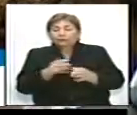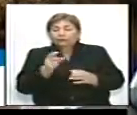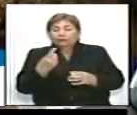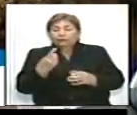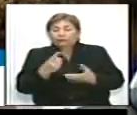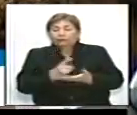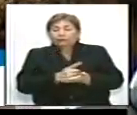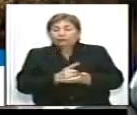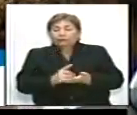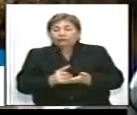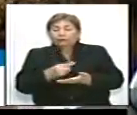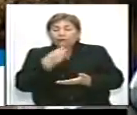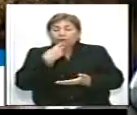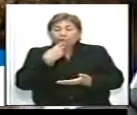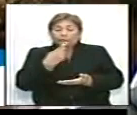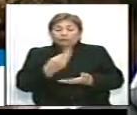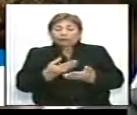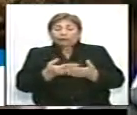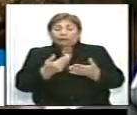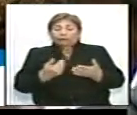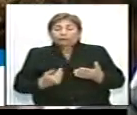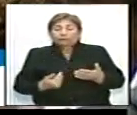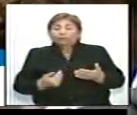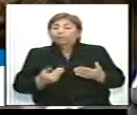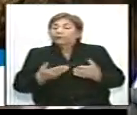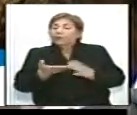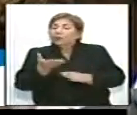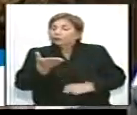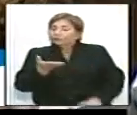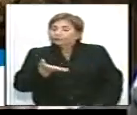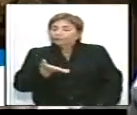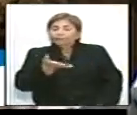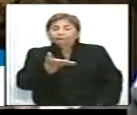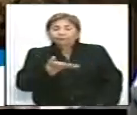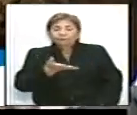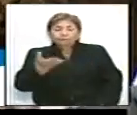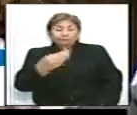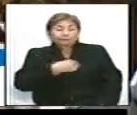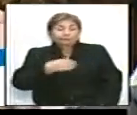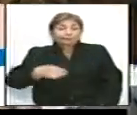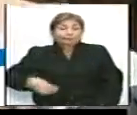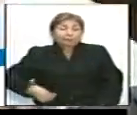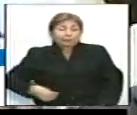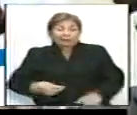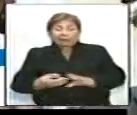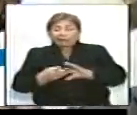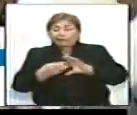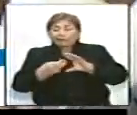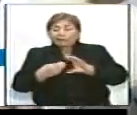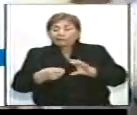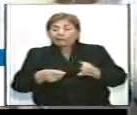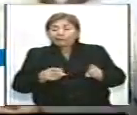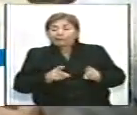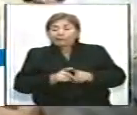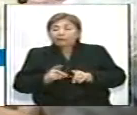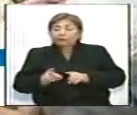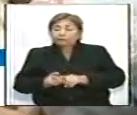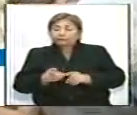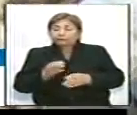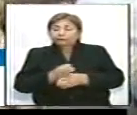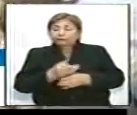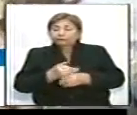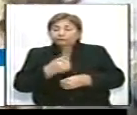primera sesión, como usted ya lo ha anticipado, invitar al ministro de Energía y Minas. De la misma forma también